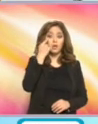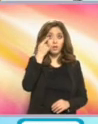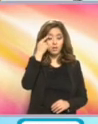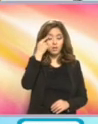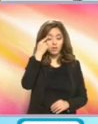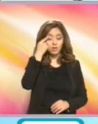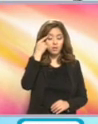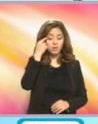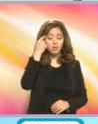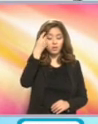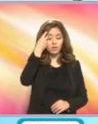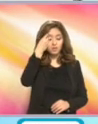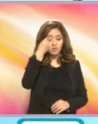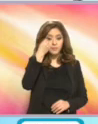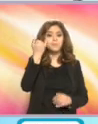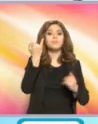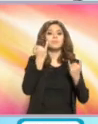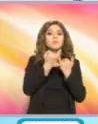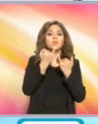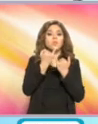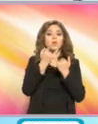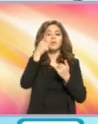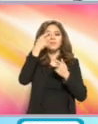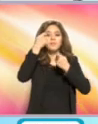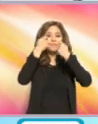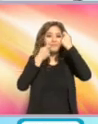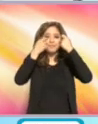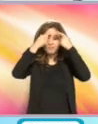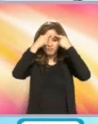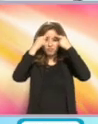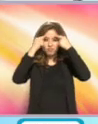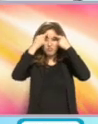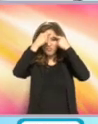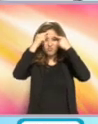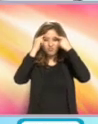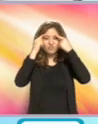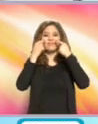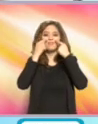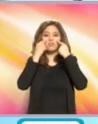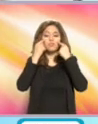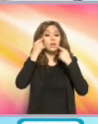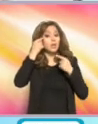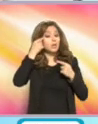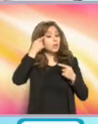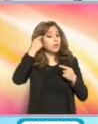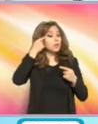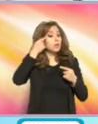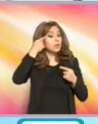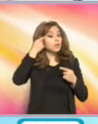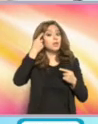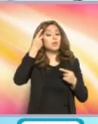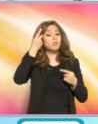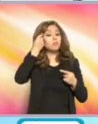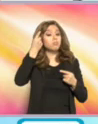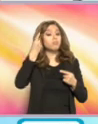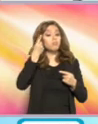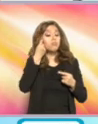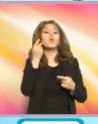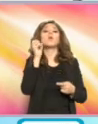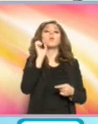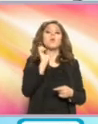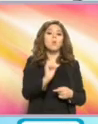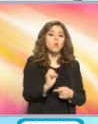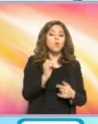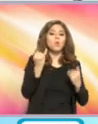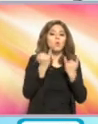párpados. También se aplica en las líneas de expresión o en las arruguitas, por ejemplo, en las patas de gallo, en la frente o en las líneas que se nos forman